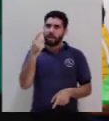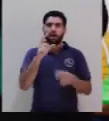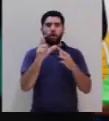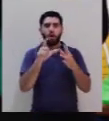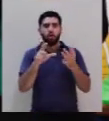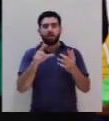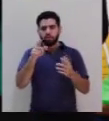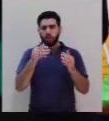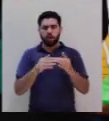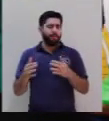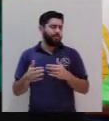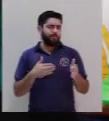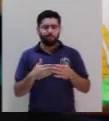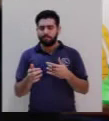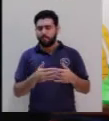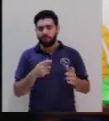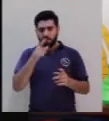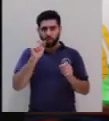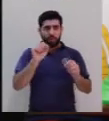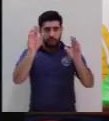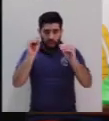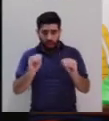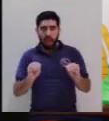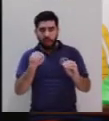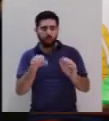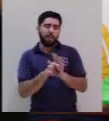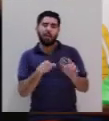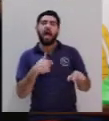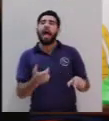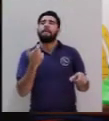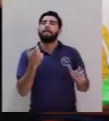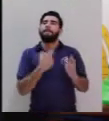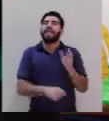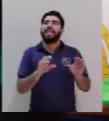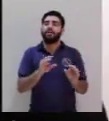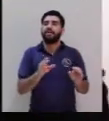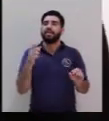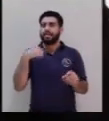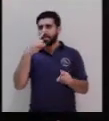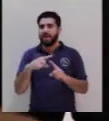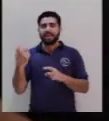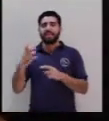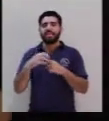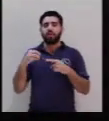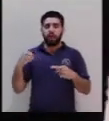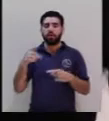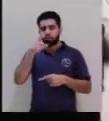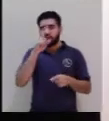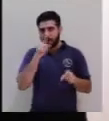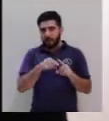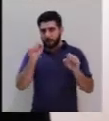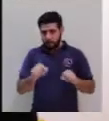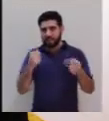casa, cualquiera que sea, y tú mismo le pongas un precio, le pongas un descuento y realices